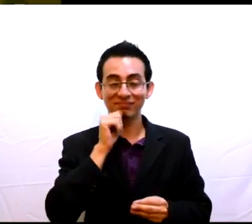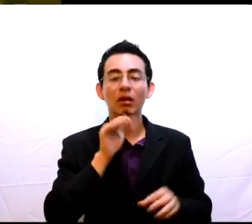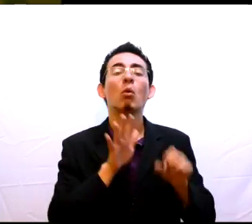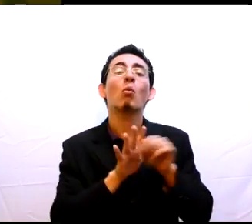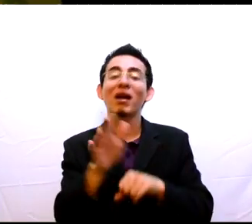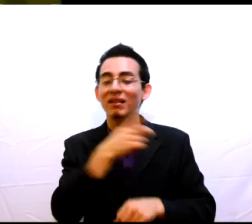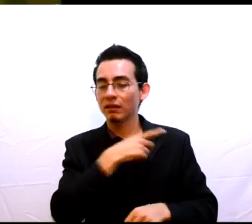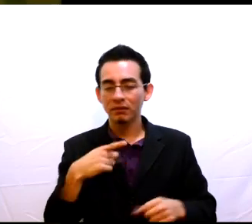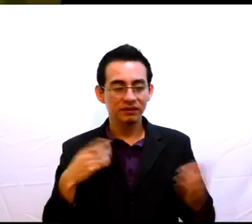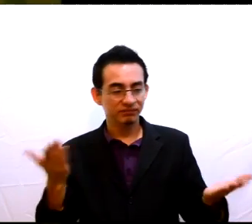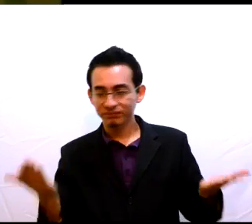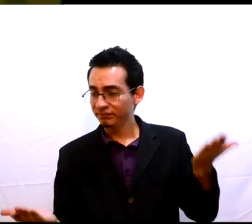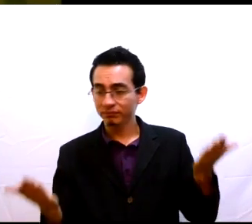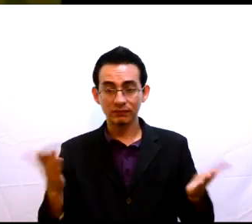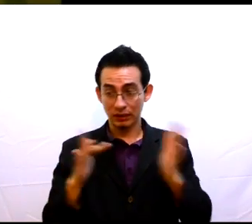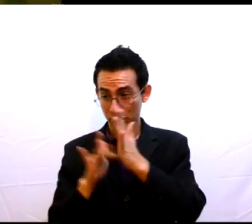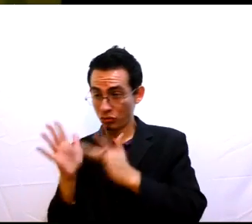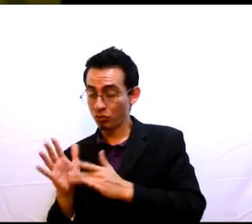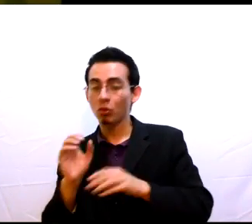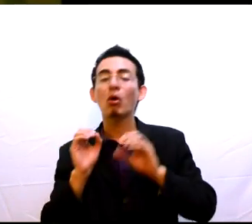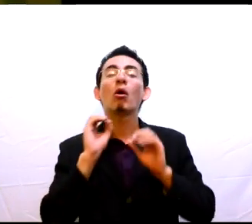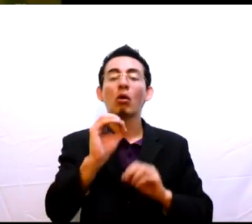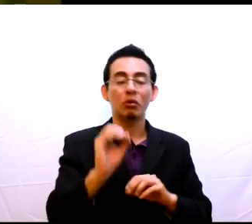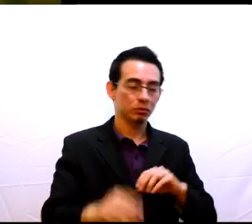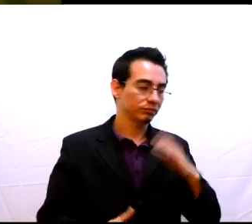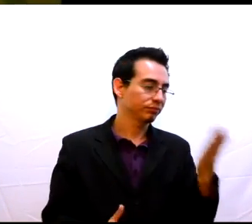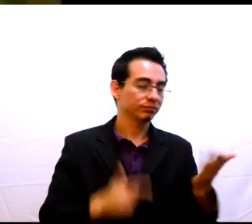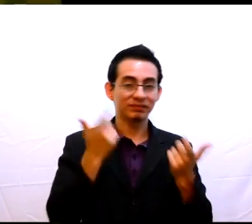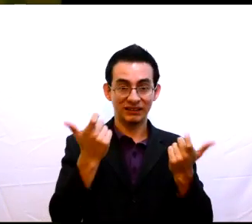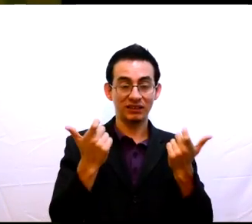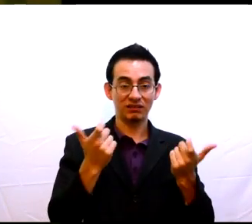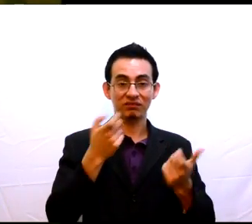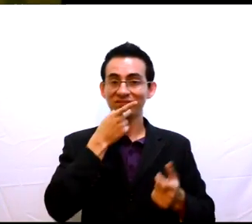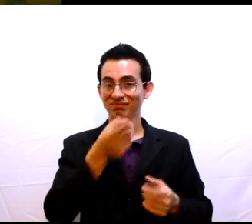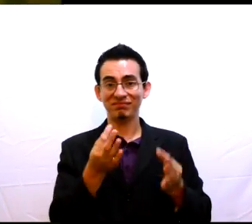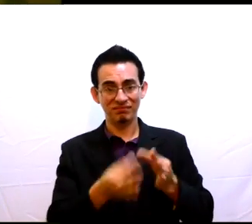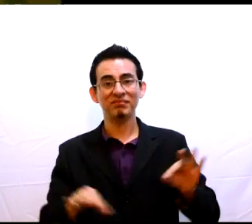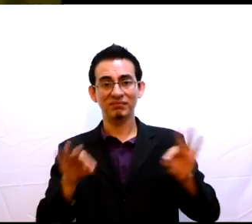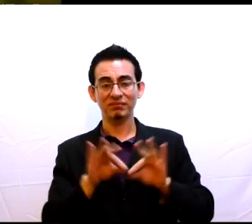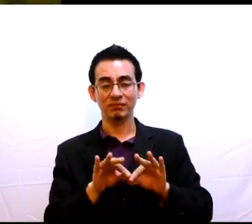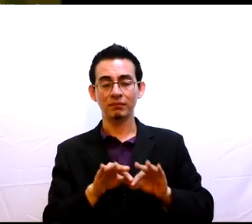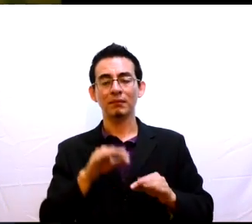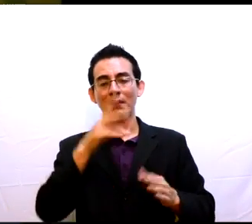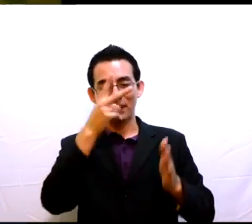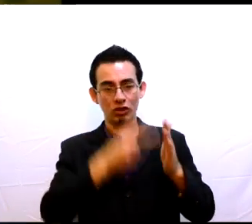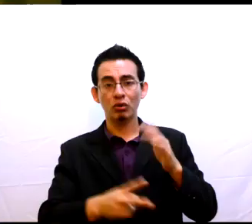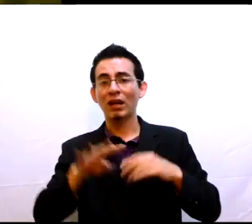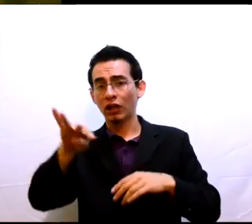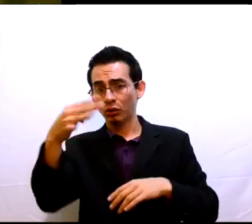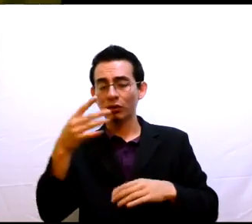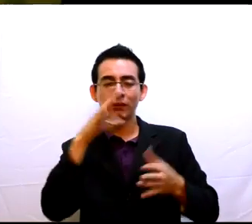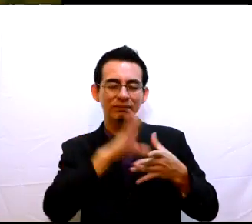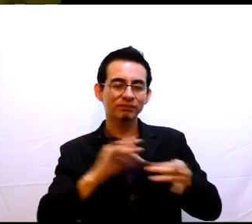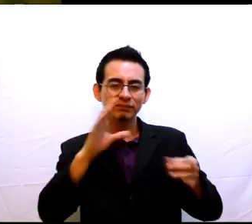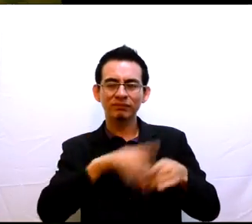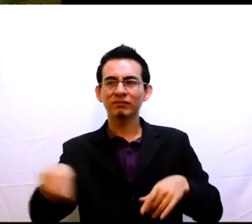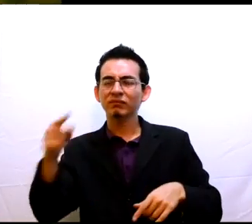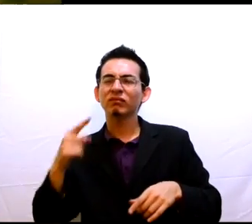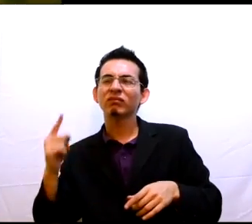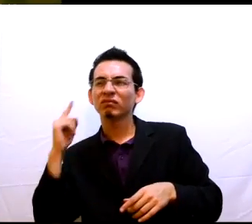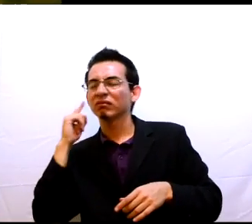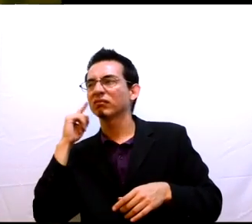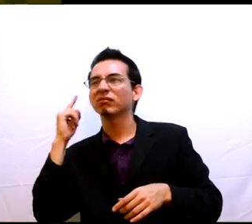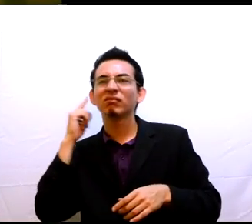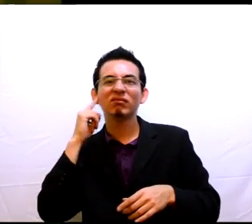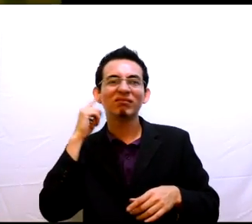jesús termina con la burla de los fariseos versículo 14 y oían también todas estas cosas los